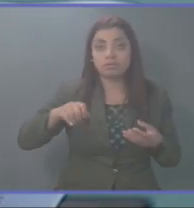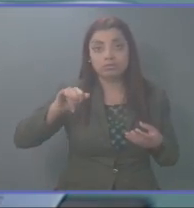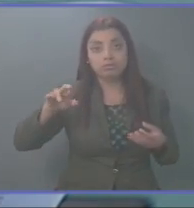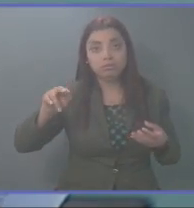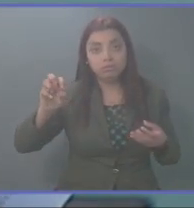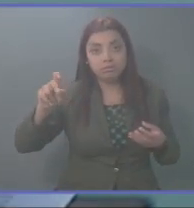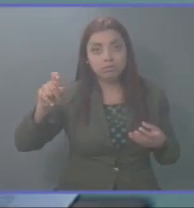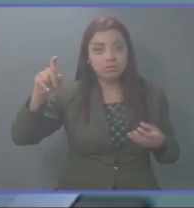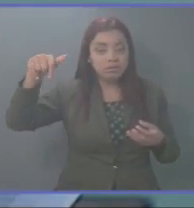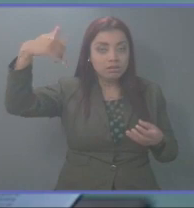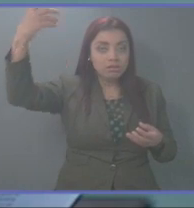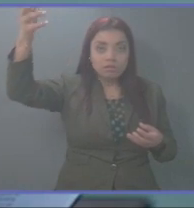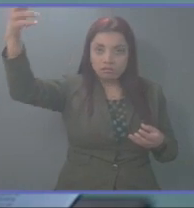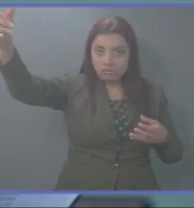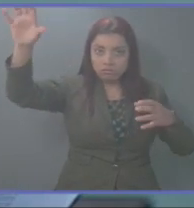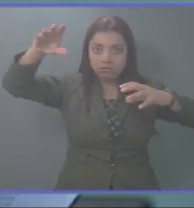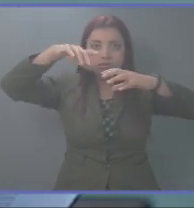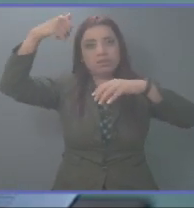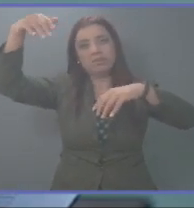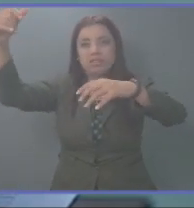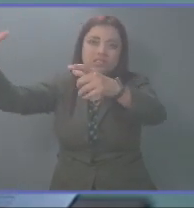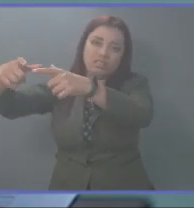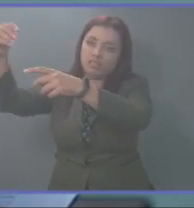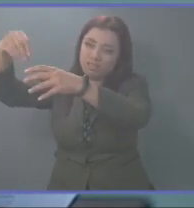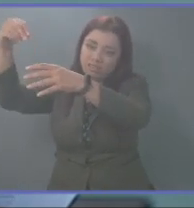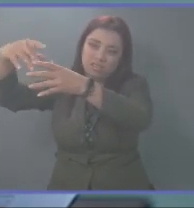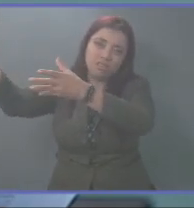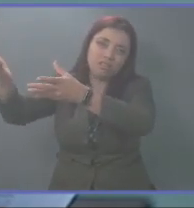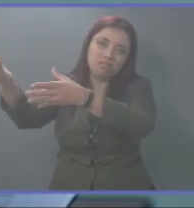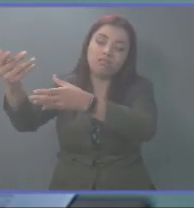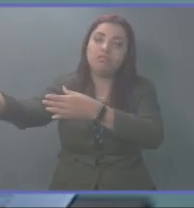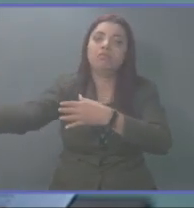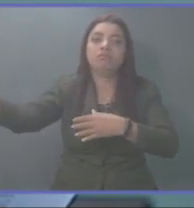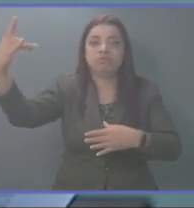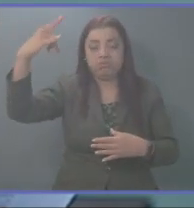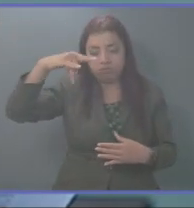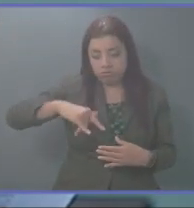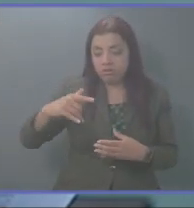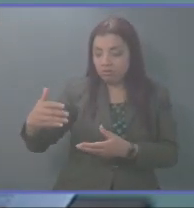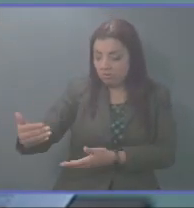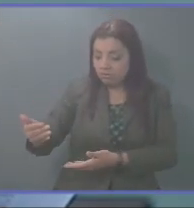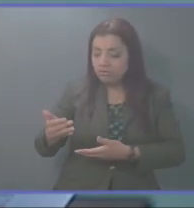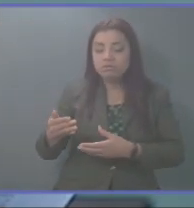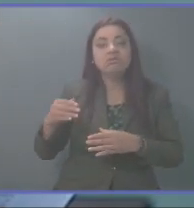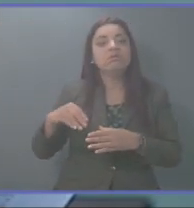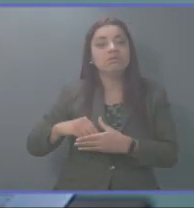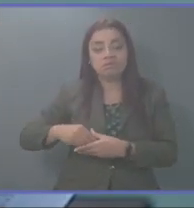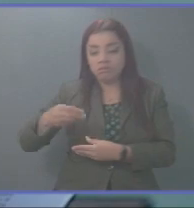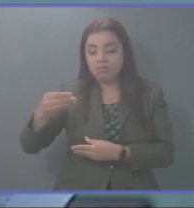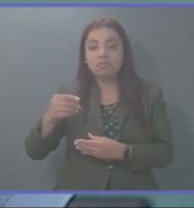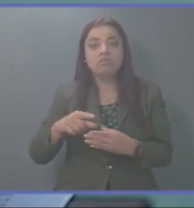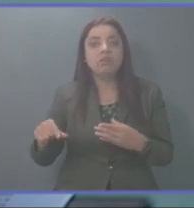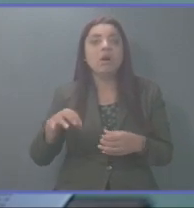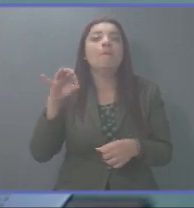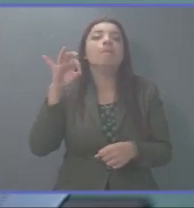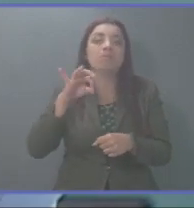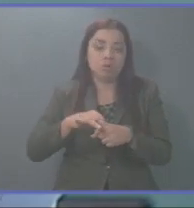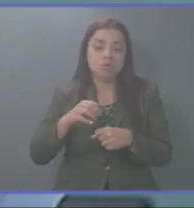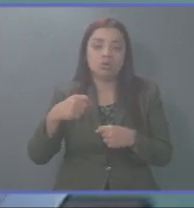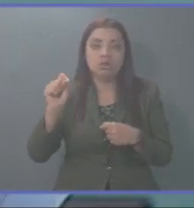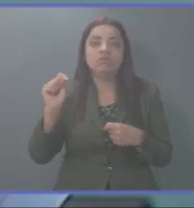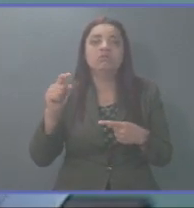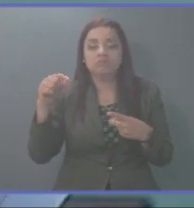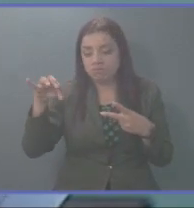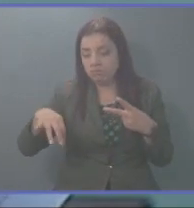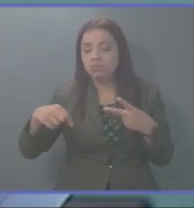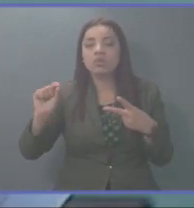JRBEX, firmando y sellando el secretario en la casilla correspondiente a cada persona electora con la leyenda votó, luego de